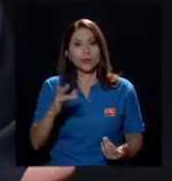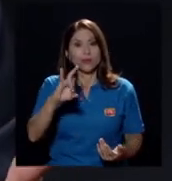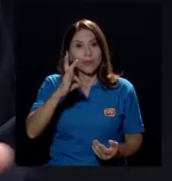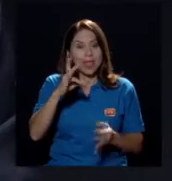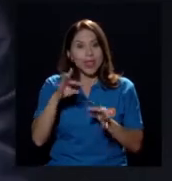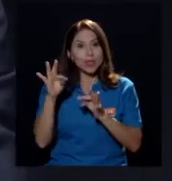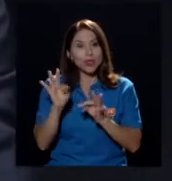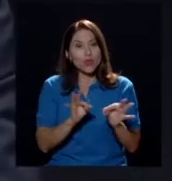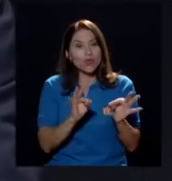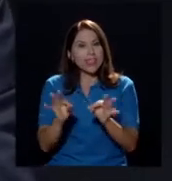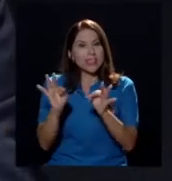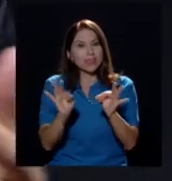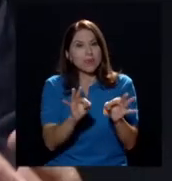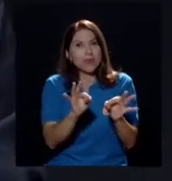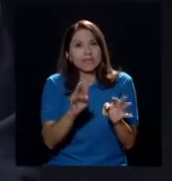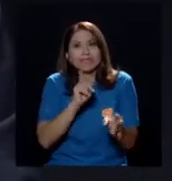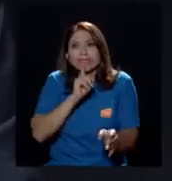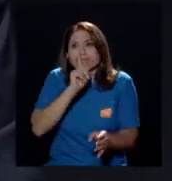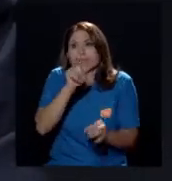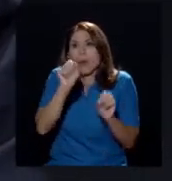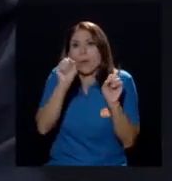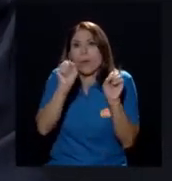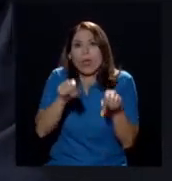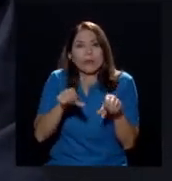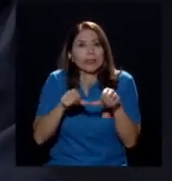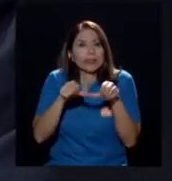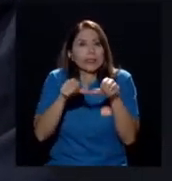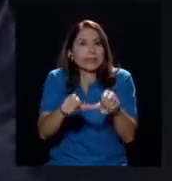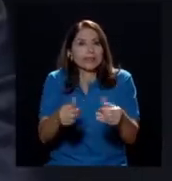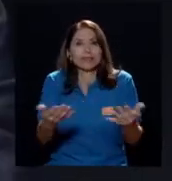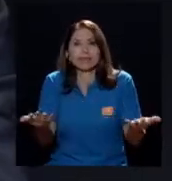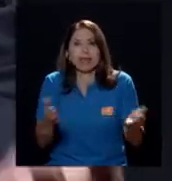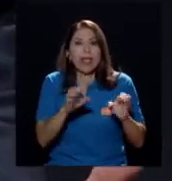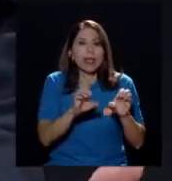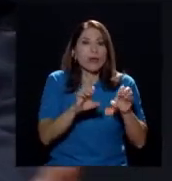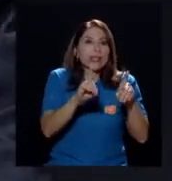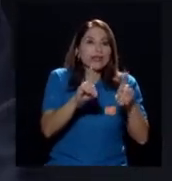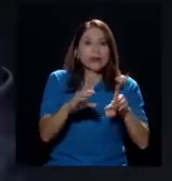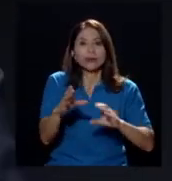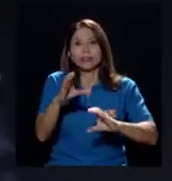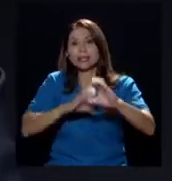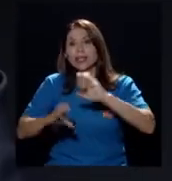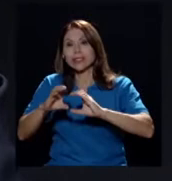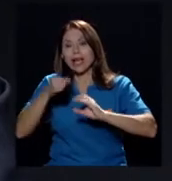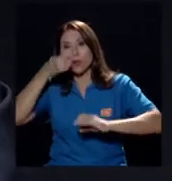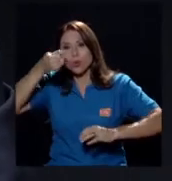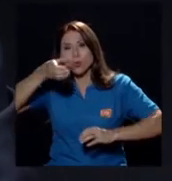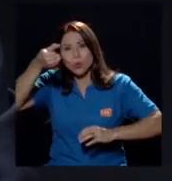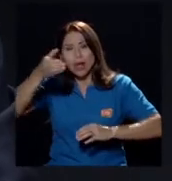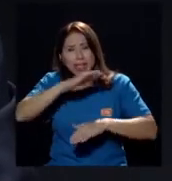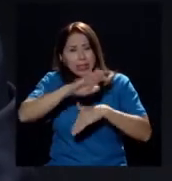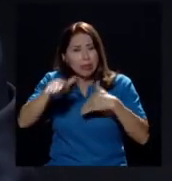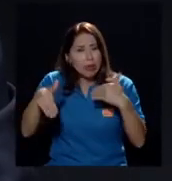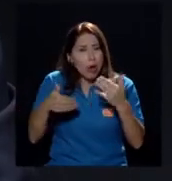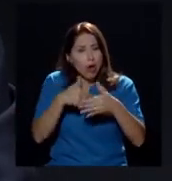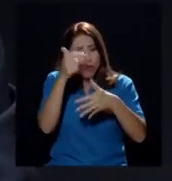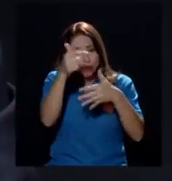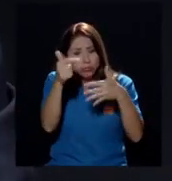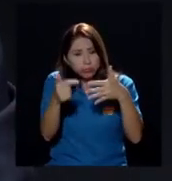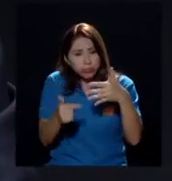turismo en fin podríamos seguir la educación la ciencia la cultura todos esos elementos